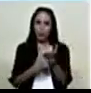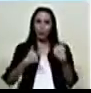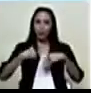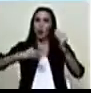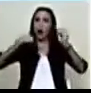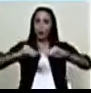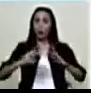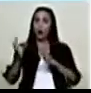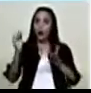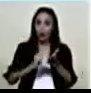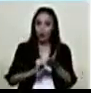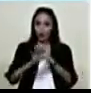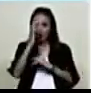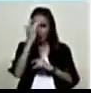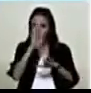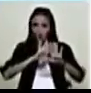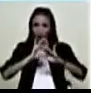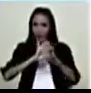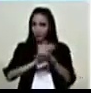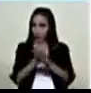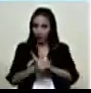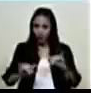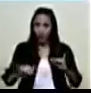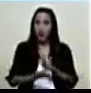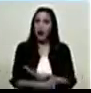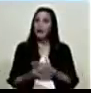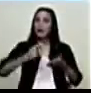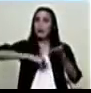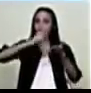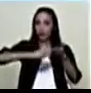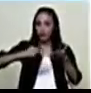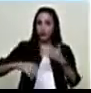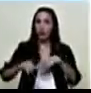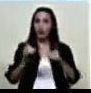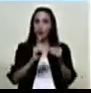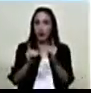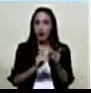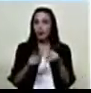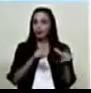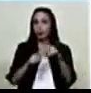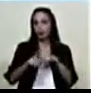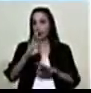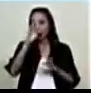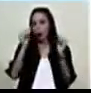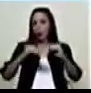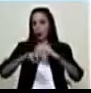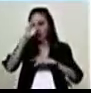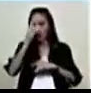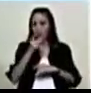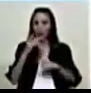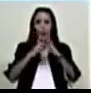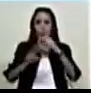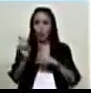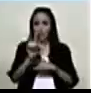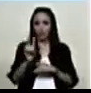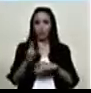regresemos de carnaval, vamos a una gran jornada de firma del diálogo y del acuerdo de Santo Domingo por parte del pueblo de Venezuela,